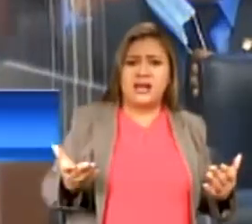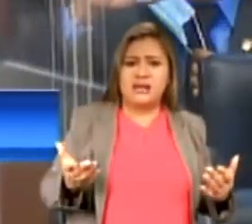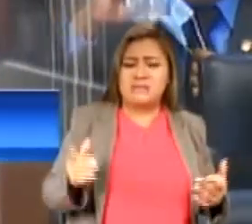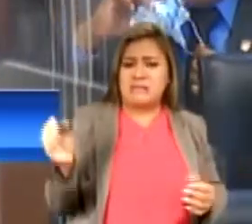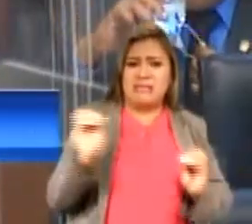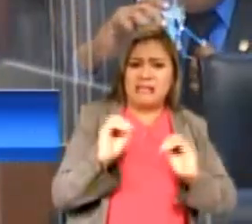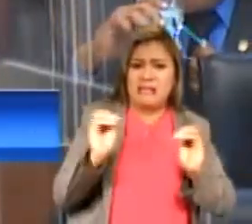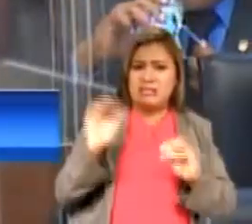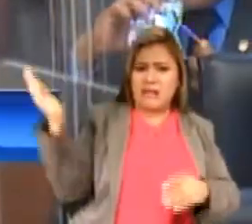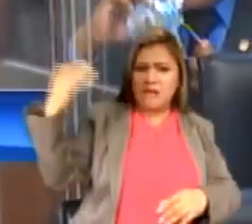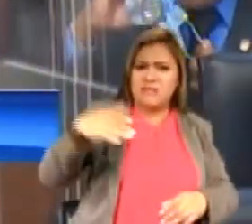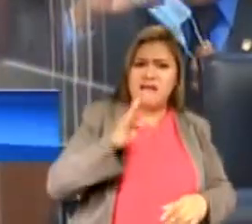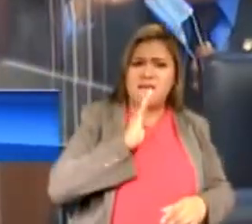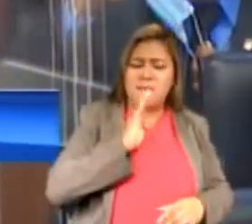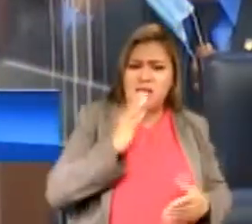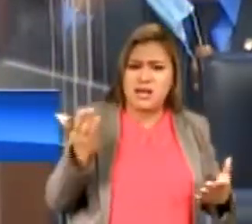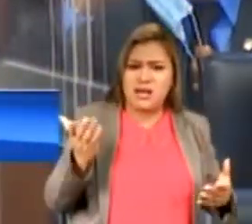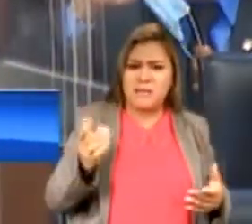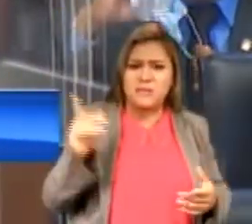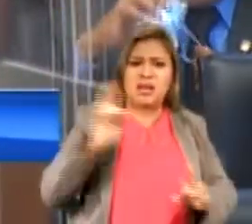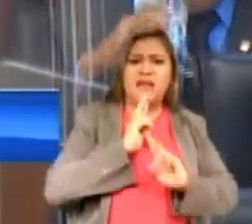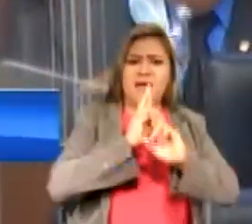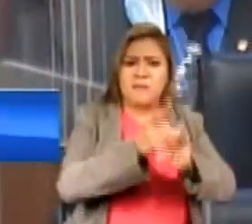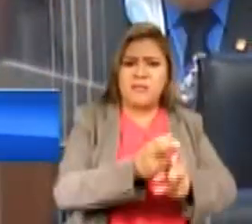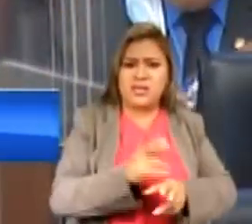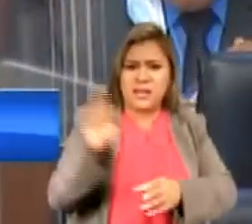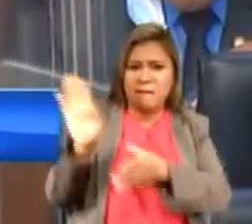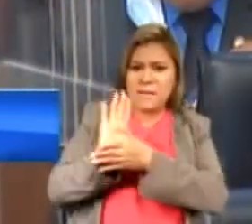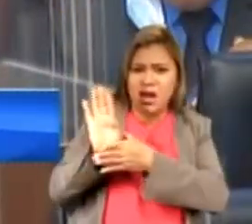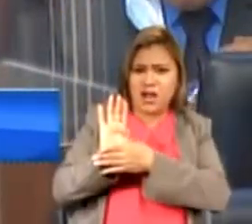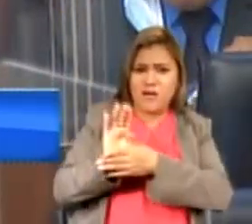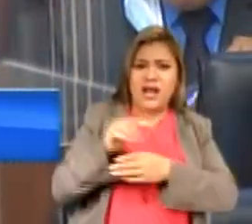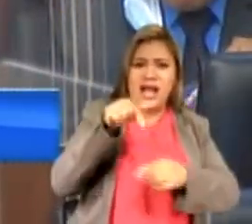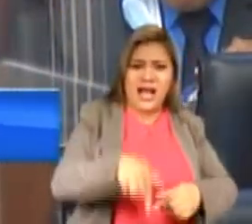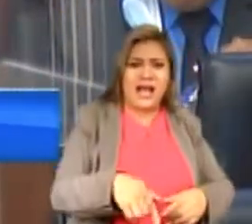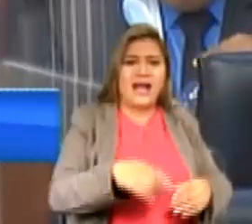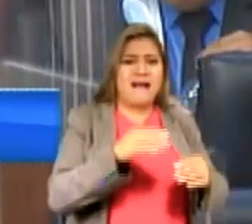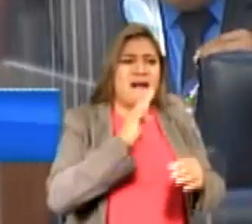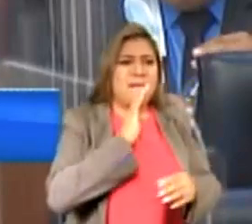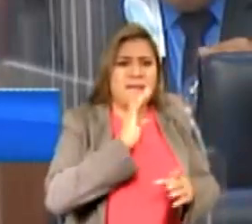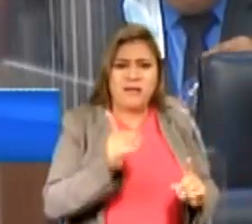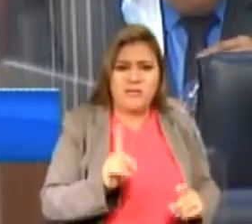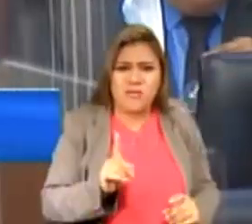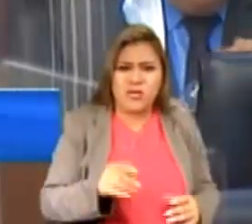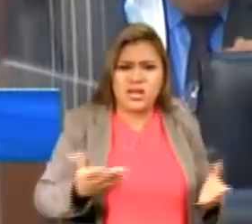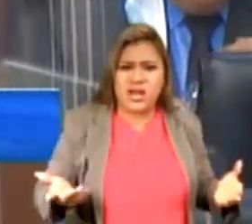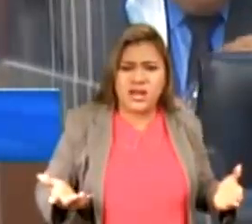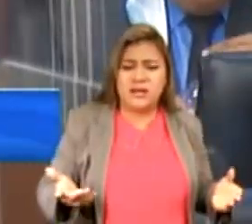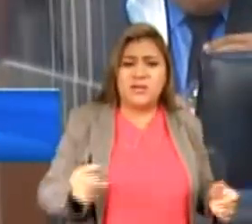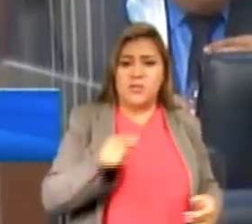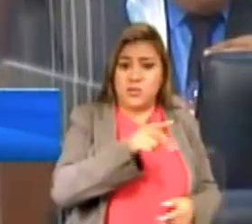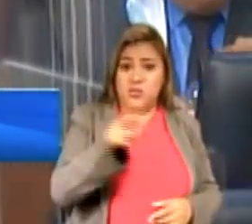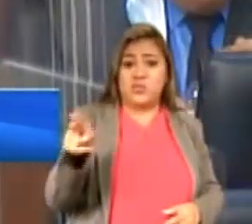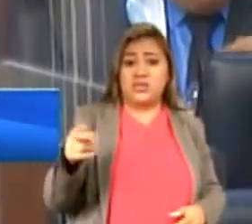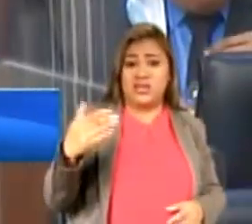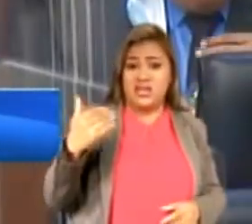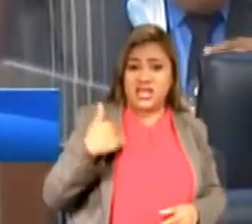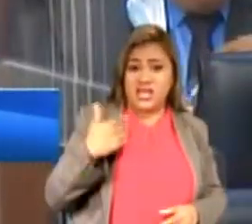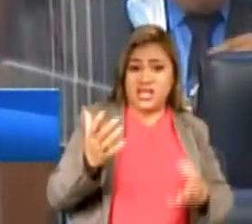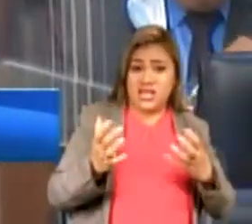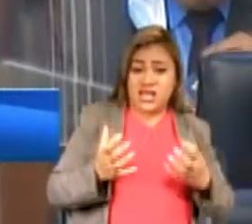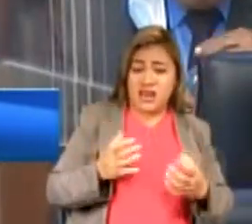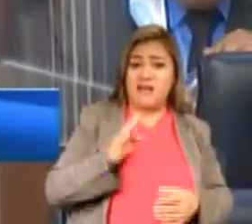porque responde a los bancos y no responde a los cuentavientes. ¿Ustedes quieren hablar en términos agropecuarios?